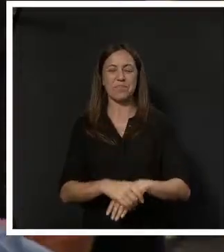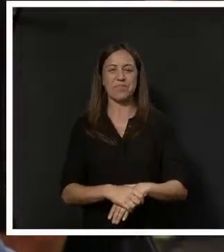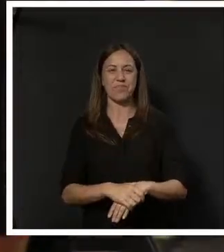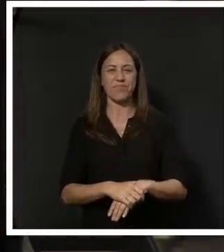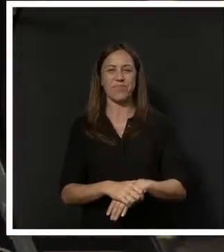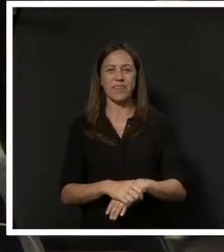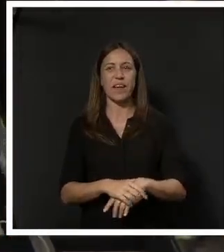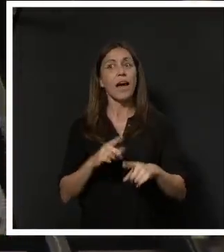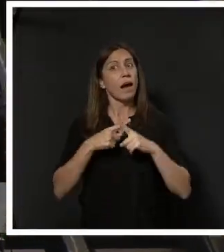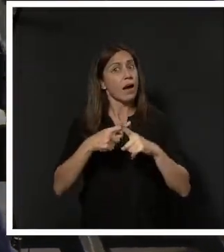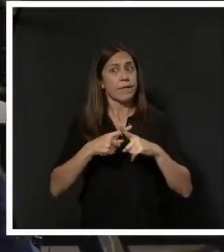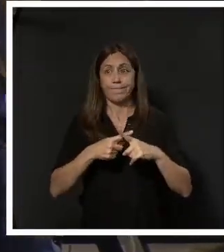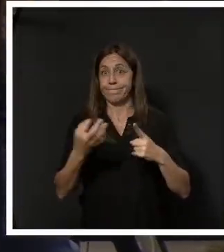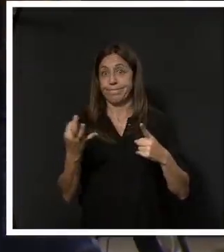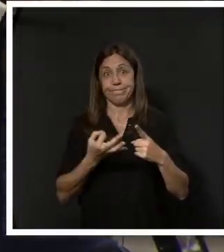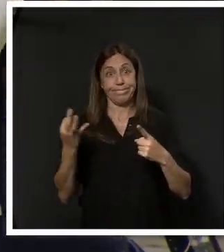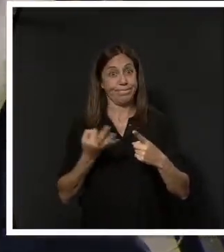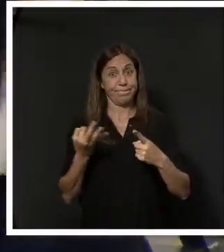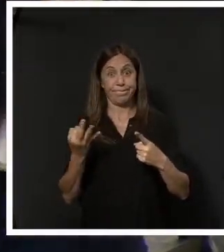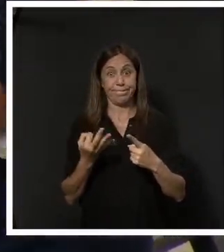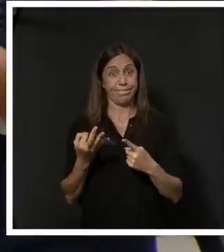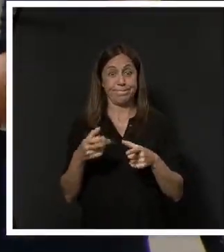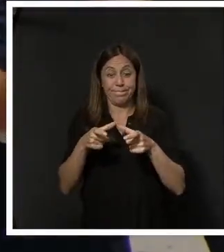hay que compartir eh